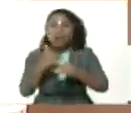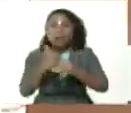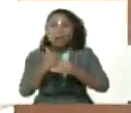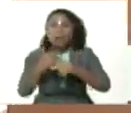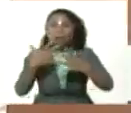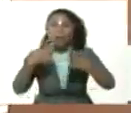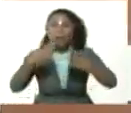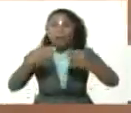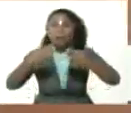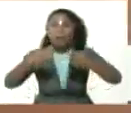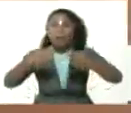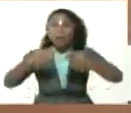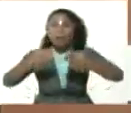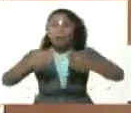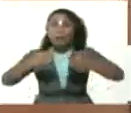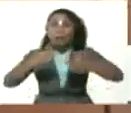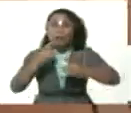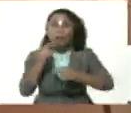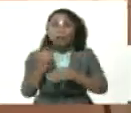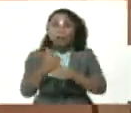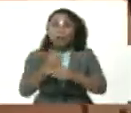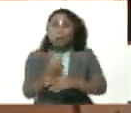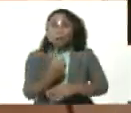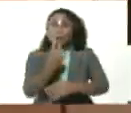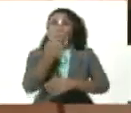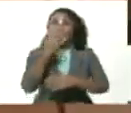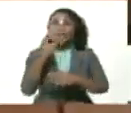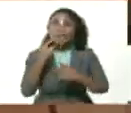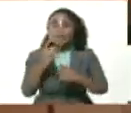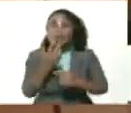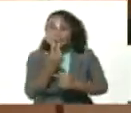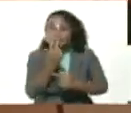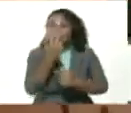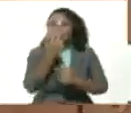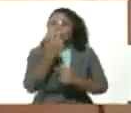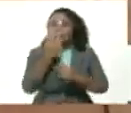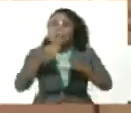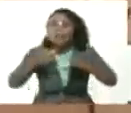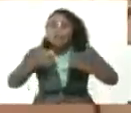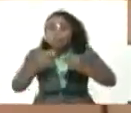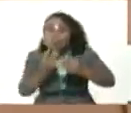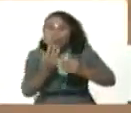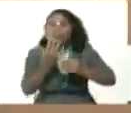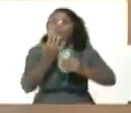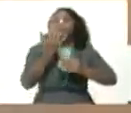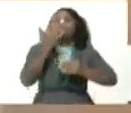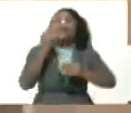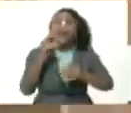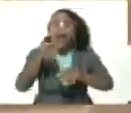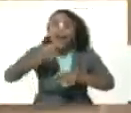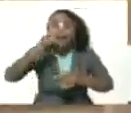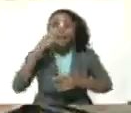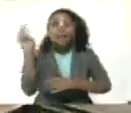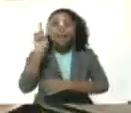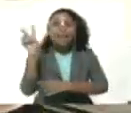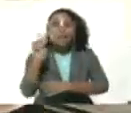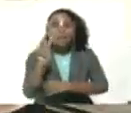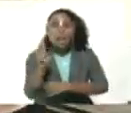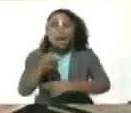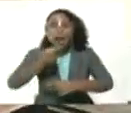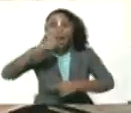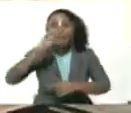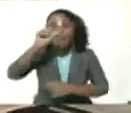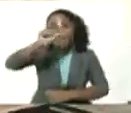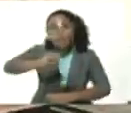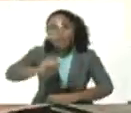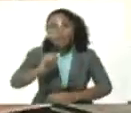respira el café. Respira y uno le hace así y sale el aroma de café venezolano, café del